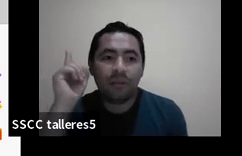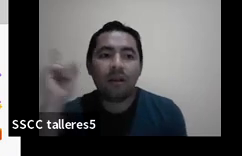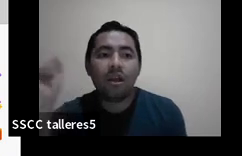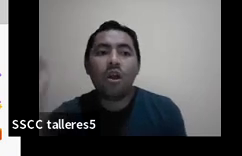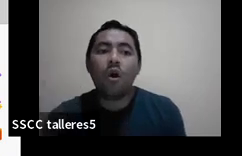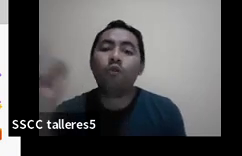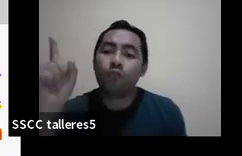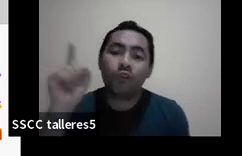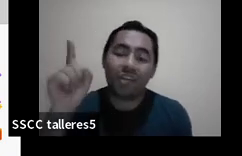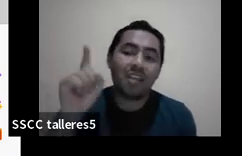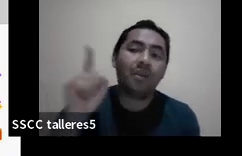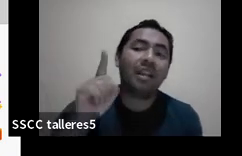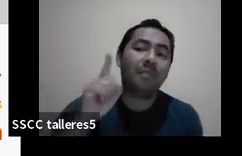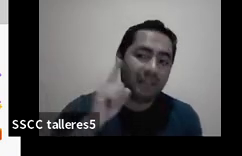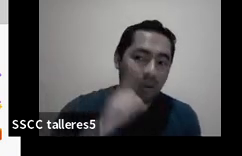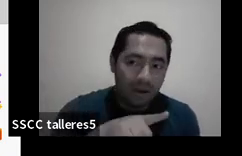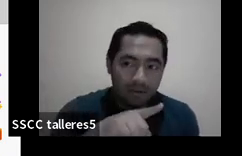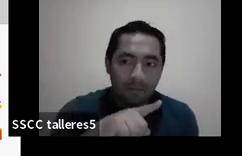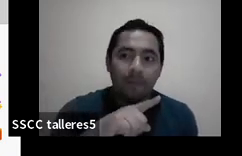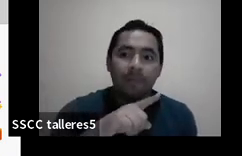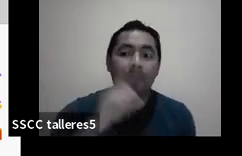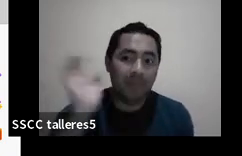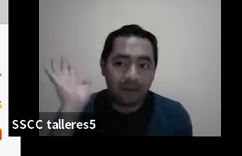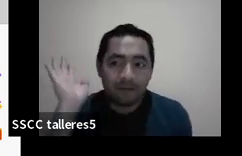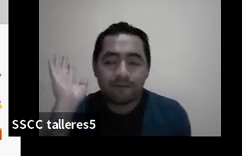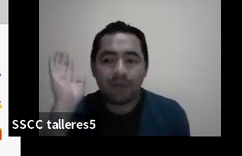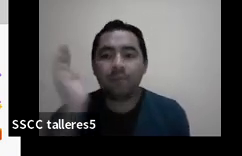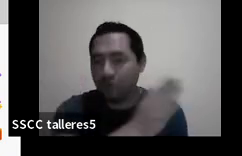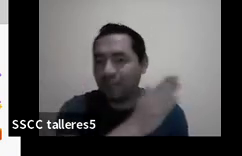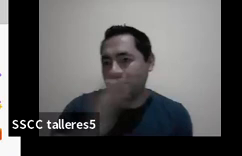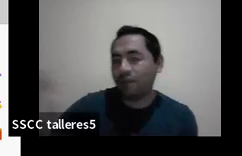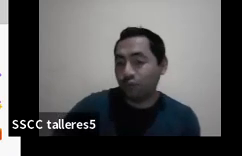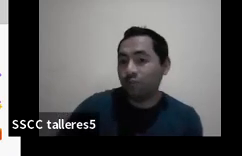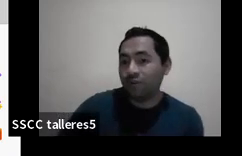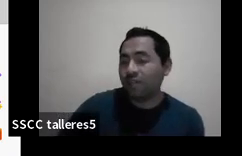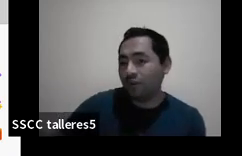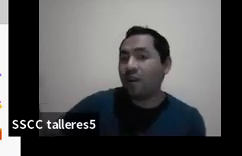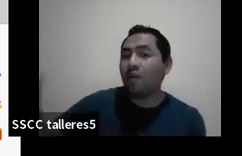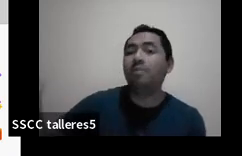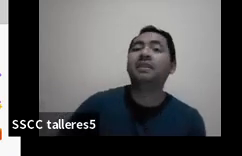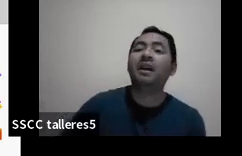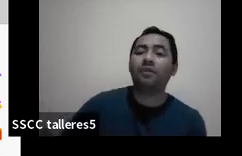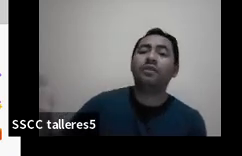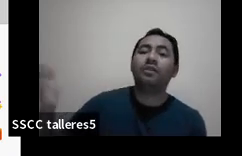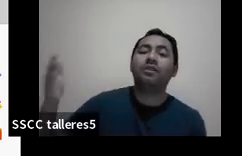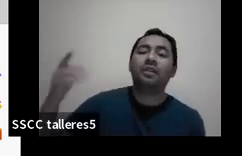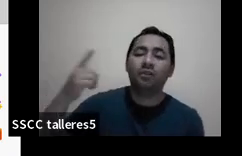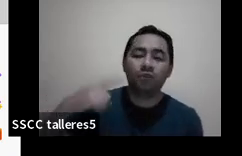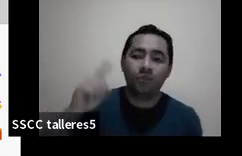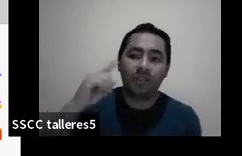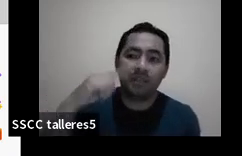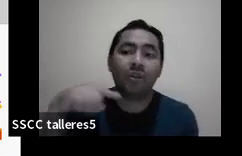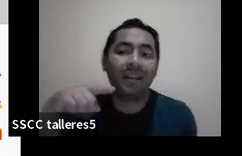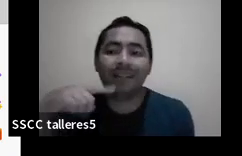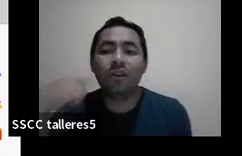labios, ¿ya? O un sordo que ha llevado terapias de lenguaje, también, ¿ya? Pero que ha llevado todo el proceso y lo ha completado. Es